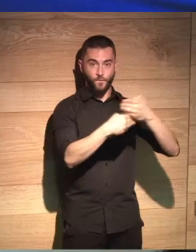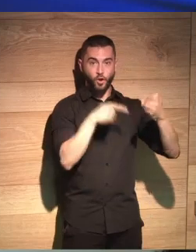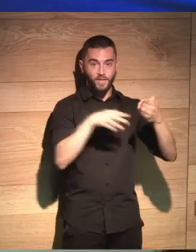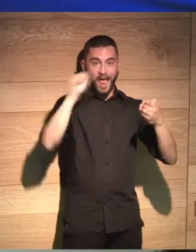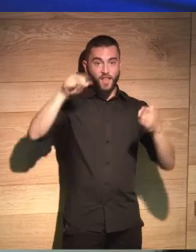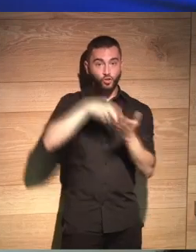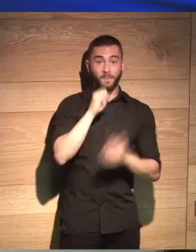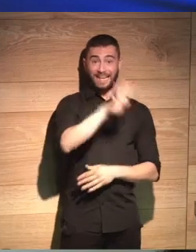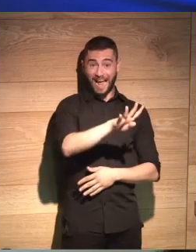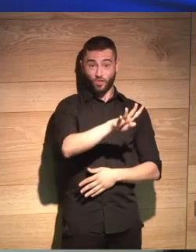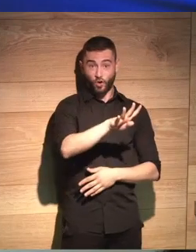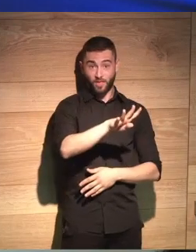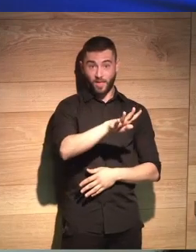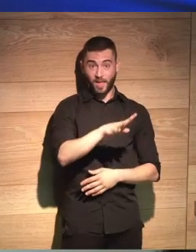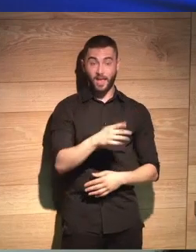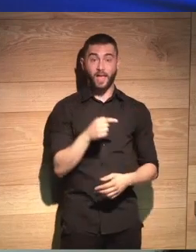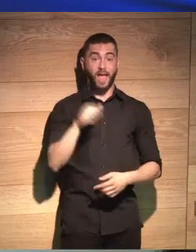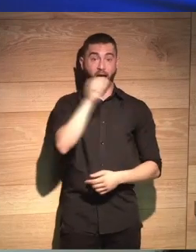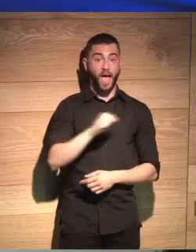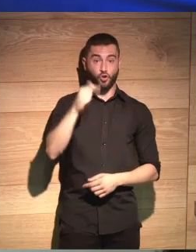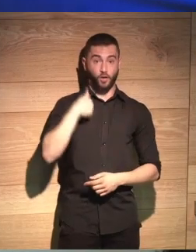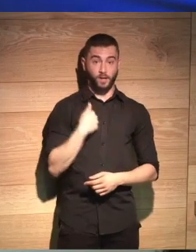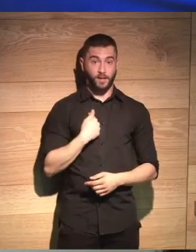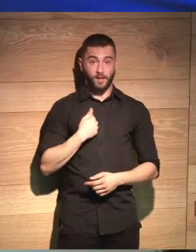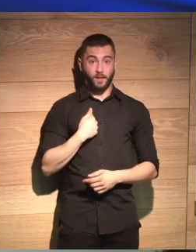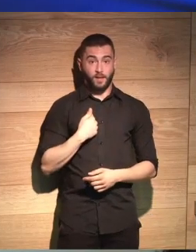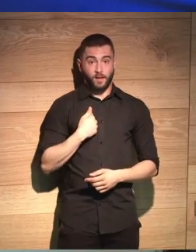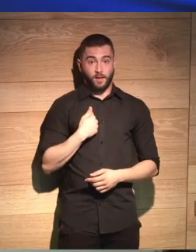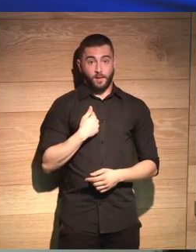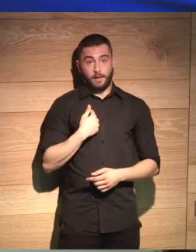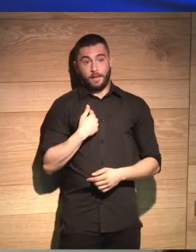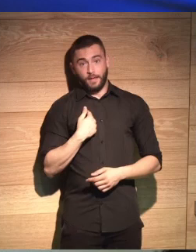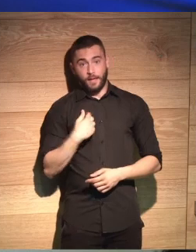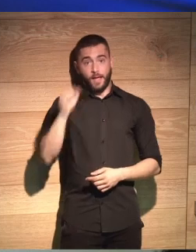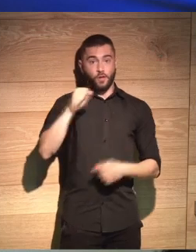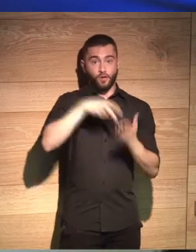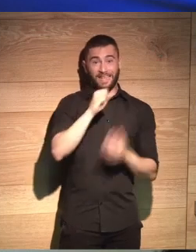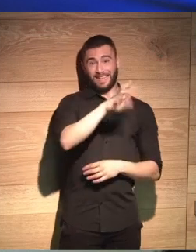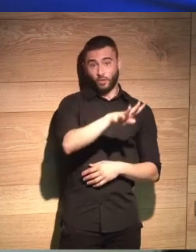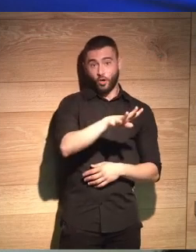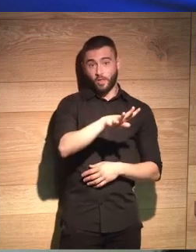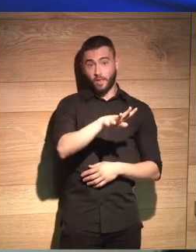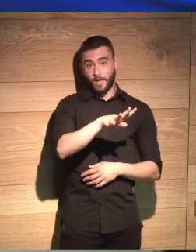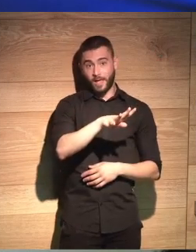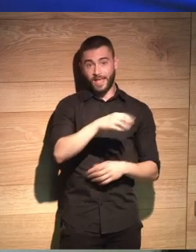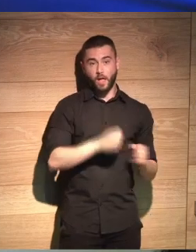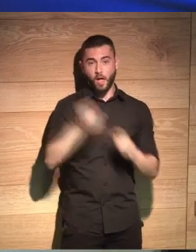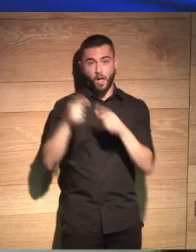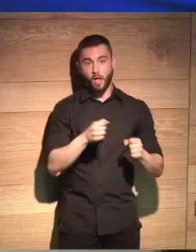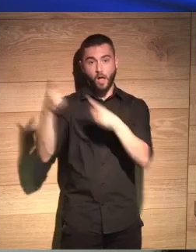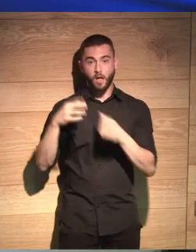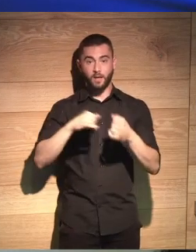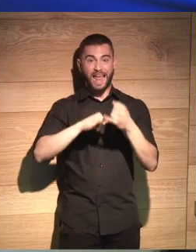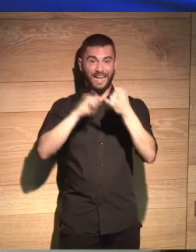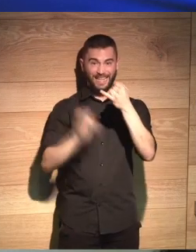en 2014, que fue el año en que comenzó, por lo menos nominalmente, la crisis migratoria que